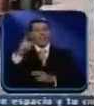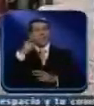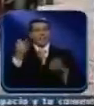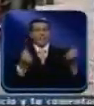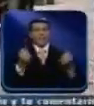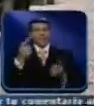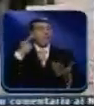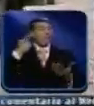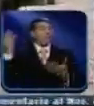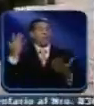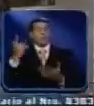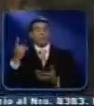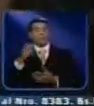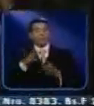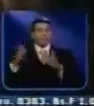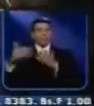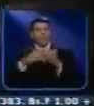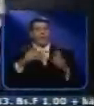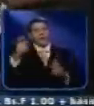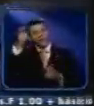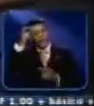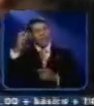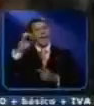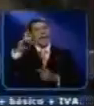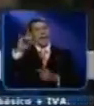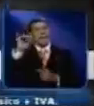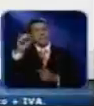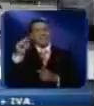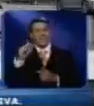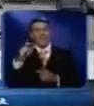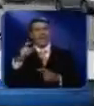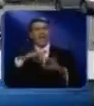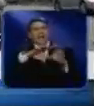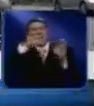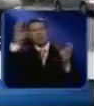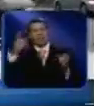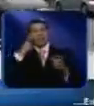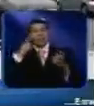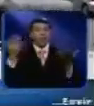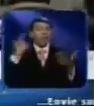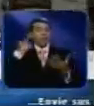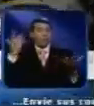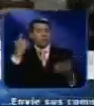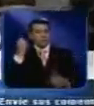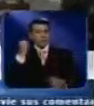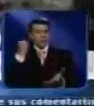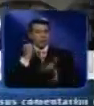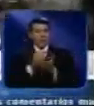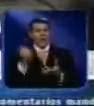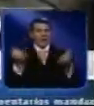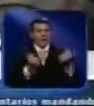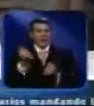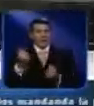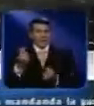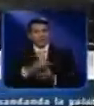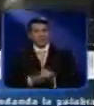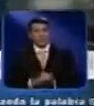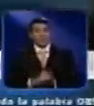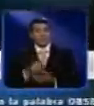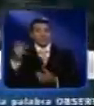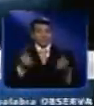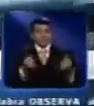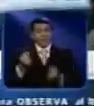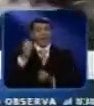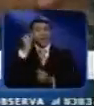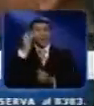de la firma, quienes transitaban por los Campos Elíseos y el Arco del Triunfo y intercambiaron impresiones con los conductores de los legendarios autos. Esta unidad